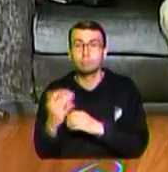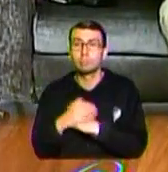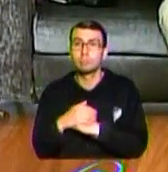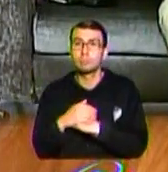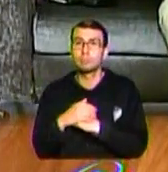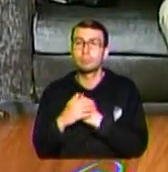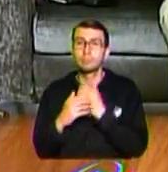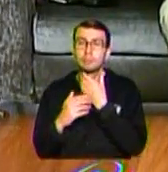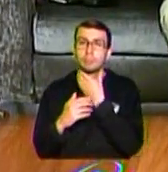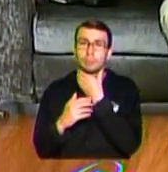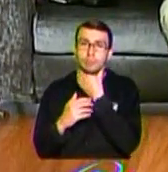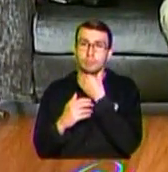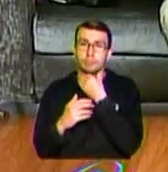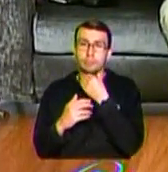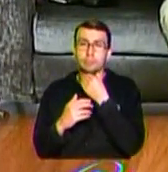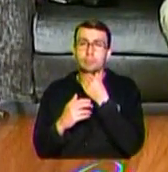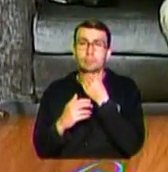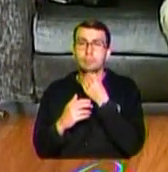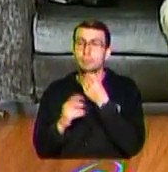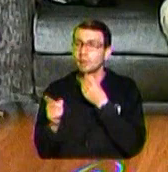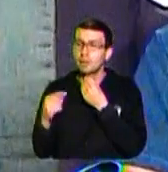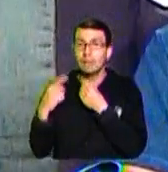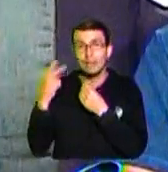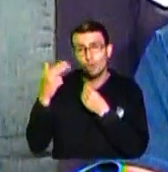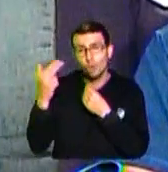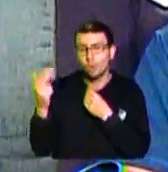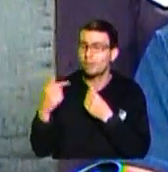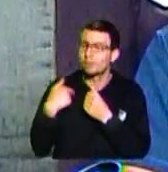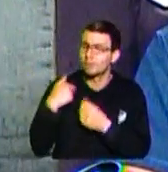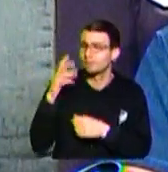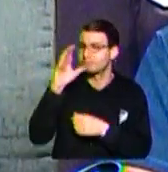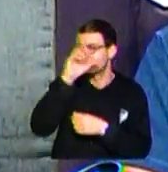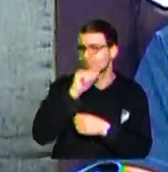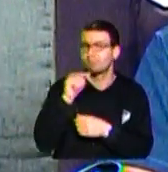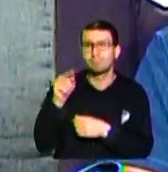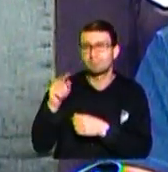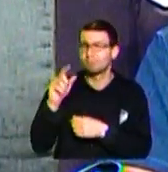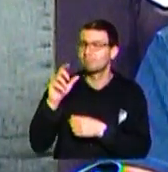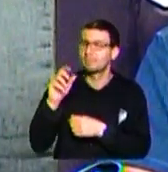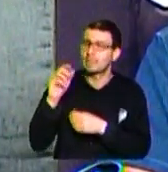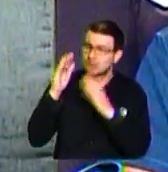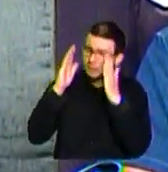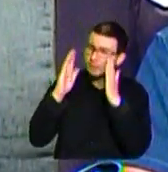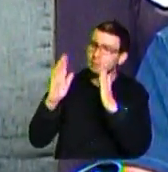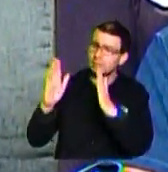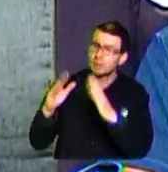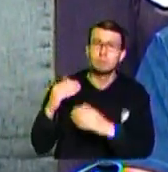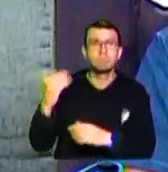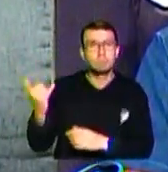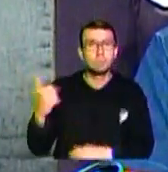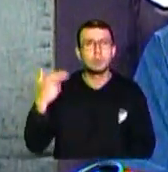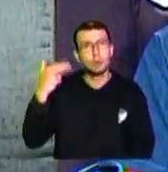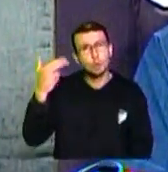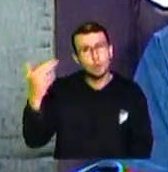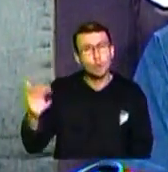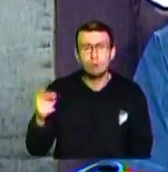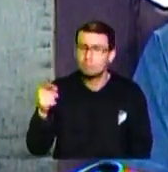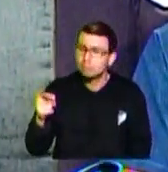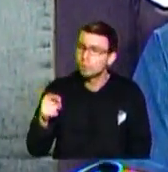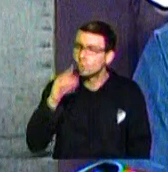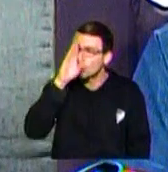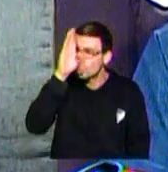Bueno, esta historia me llamó mucho la atención y es una historia que escuchamos muy frecuentemente.